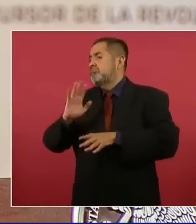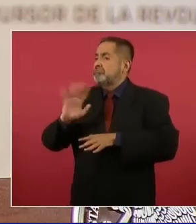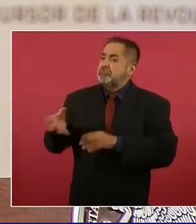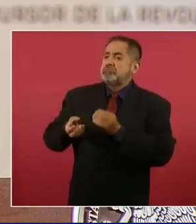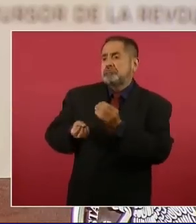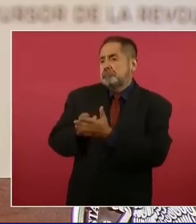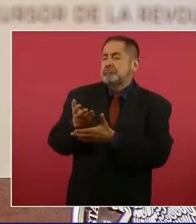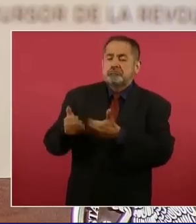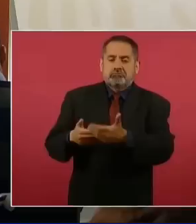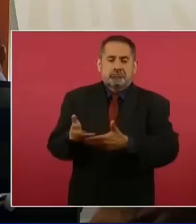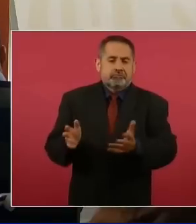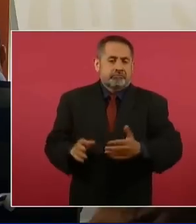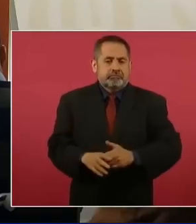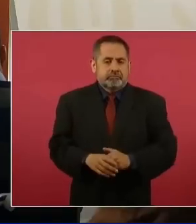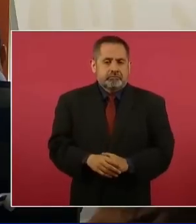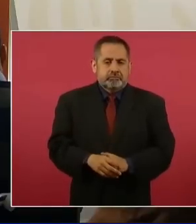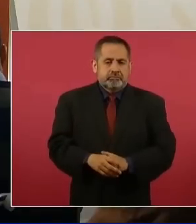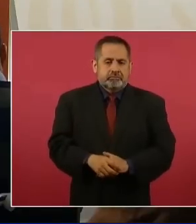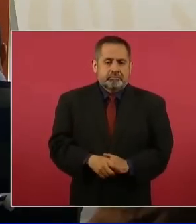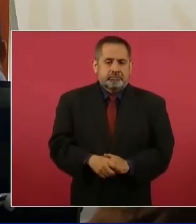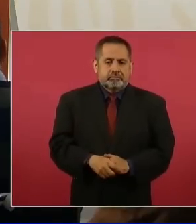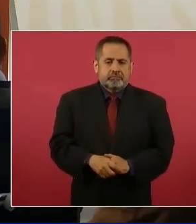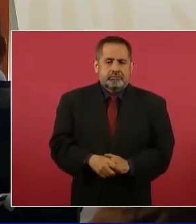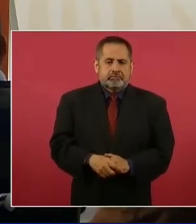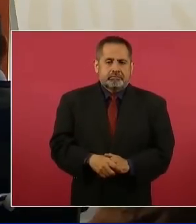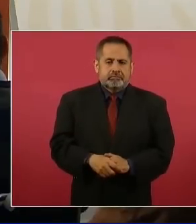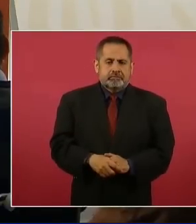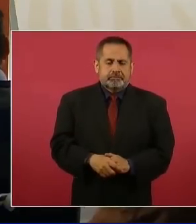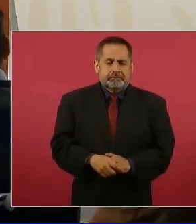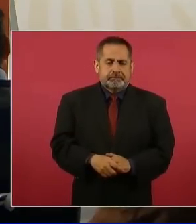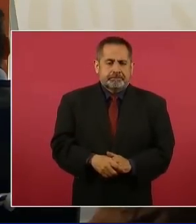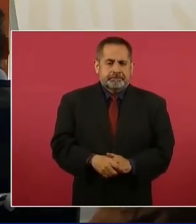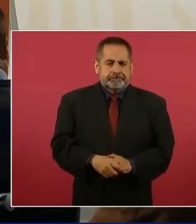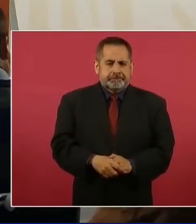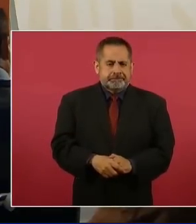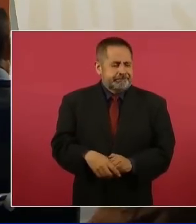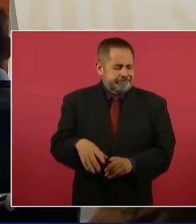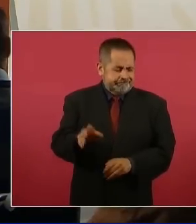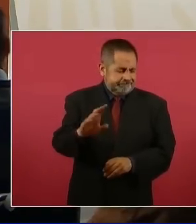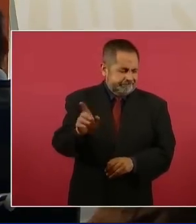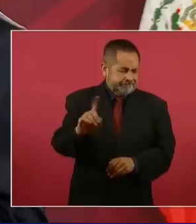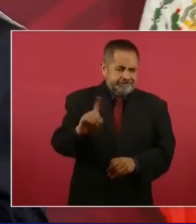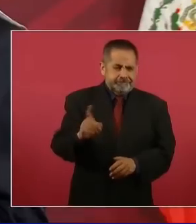¿Habló con el presidente Biden sobre esta detención o con alguna autoridad? No.